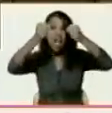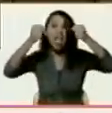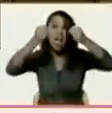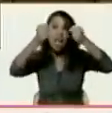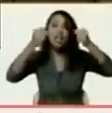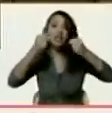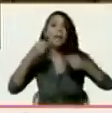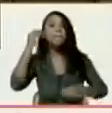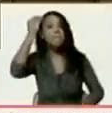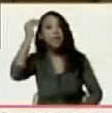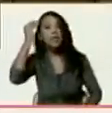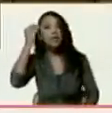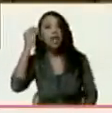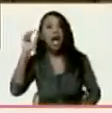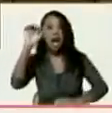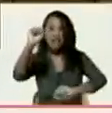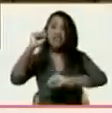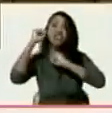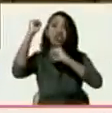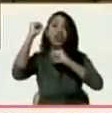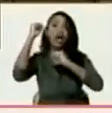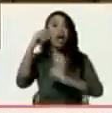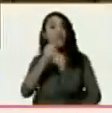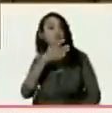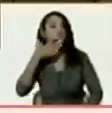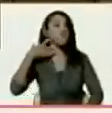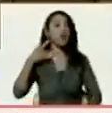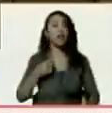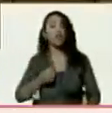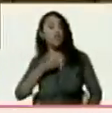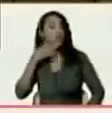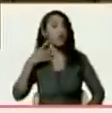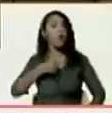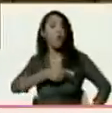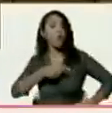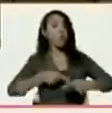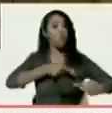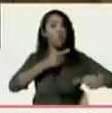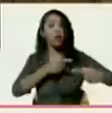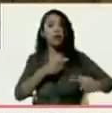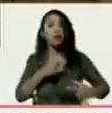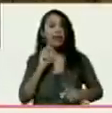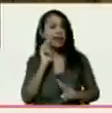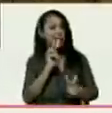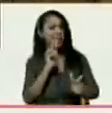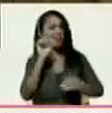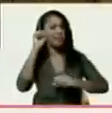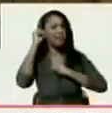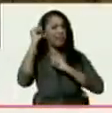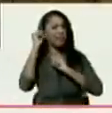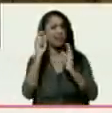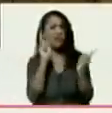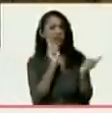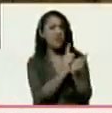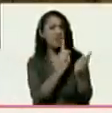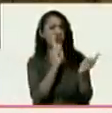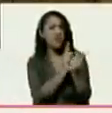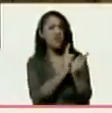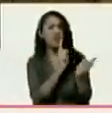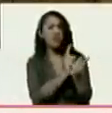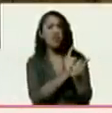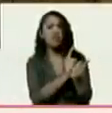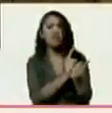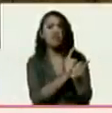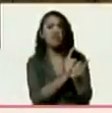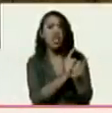Creen que una gran victoria es dárselo de valiente. No, esas son victorias pírricas, mínimas.